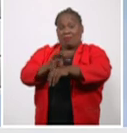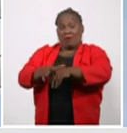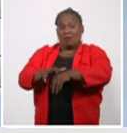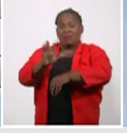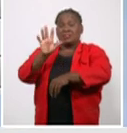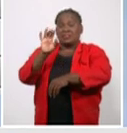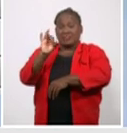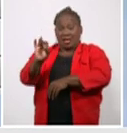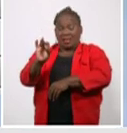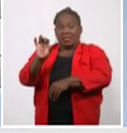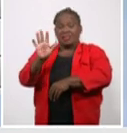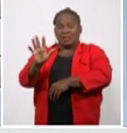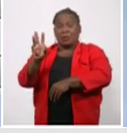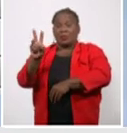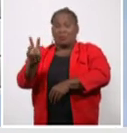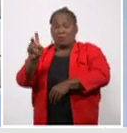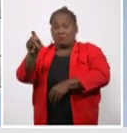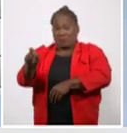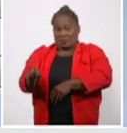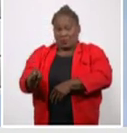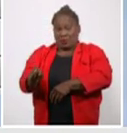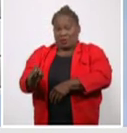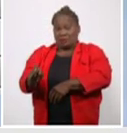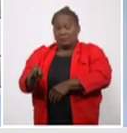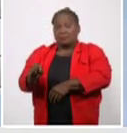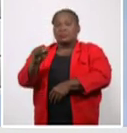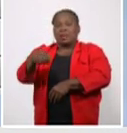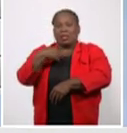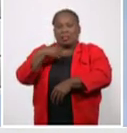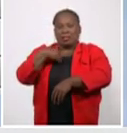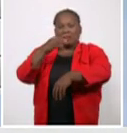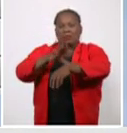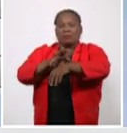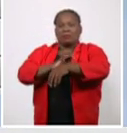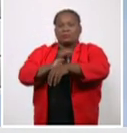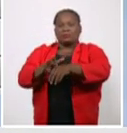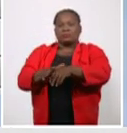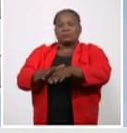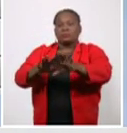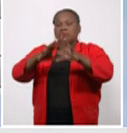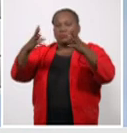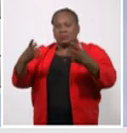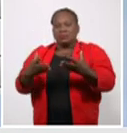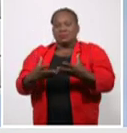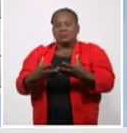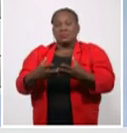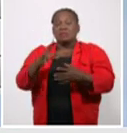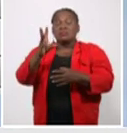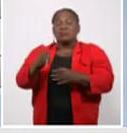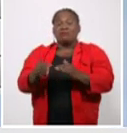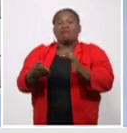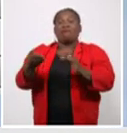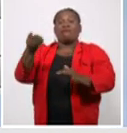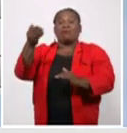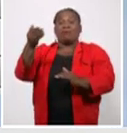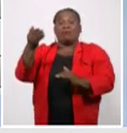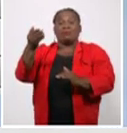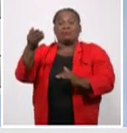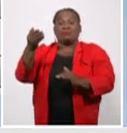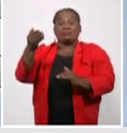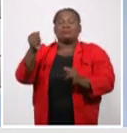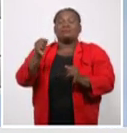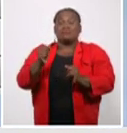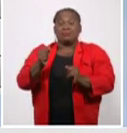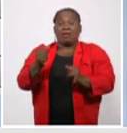752 que han tenido la COVID-19 en el mundo, cifra muy elevada. Muy elevado